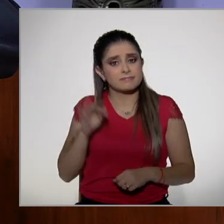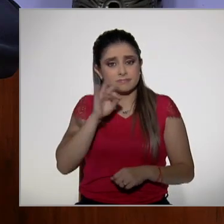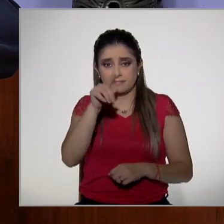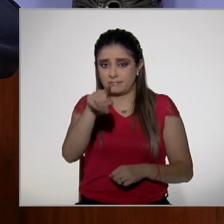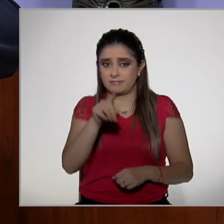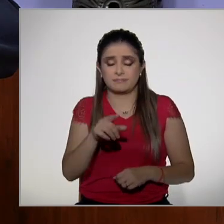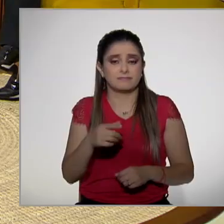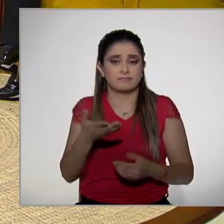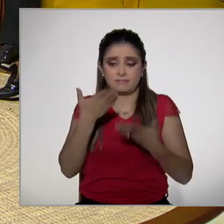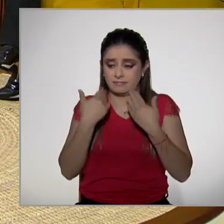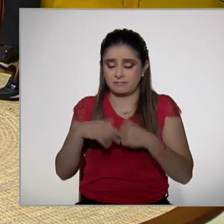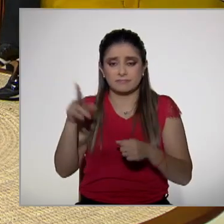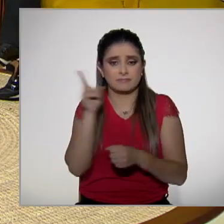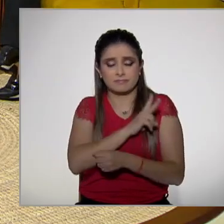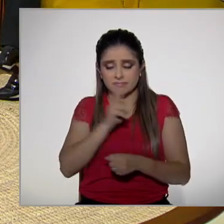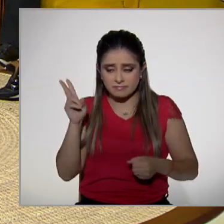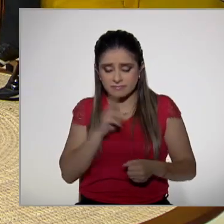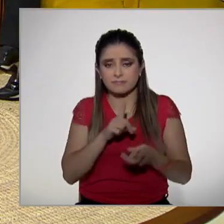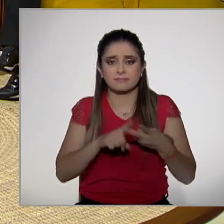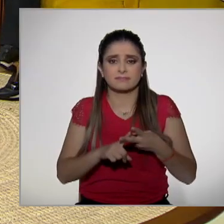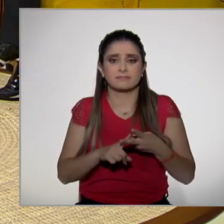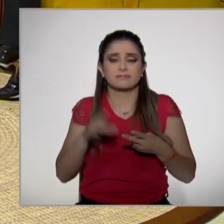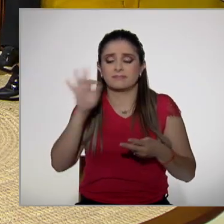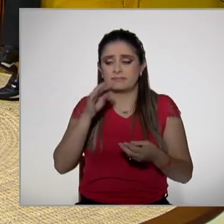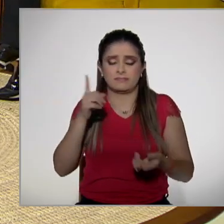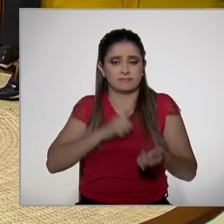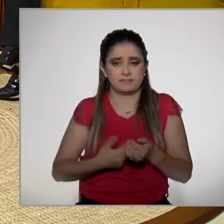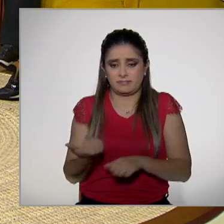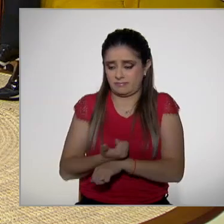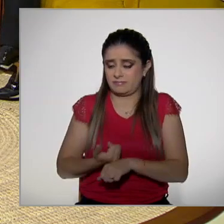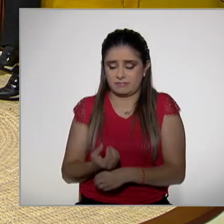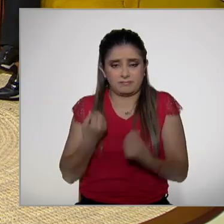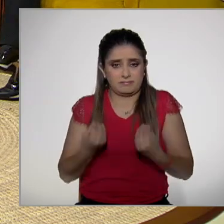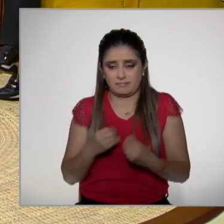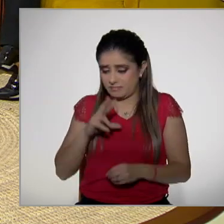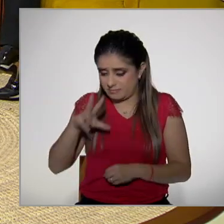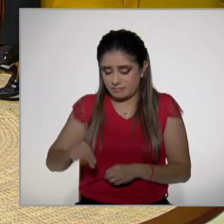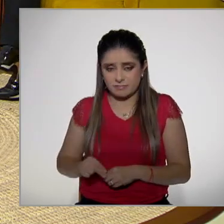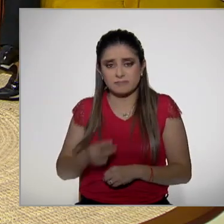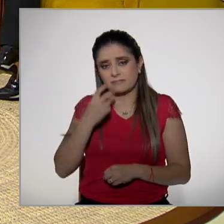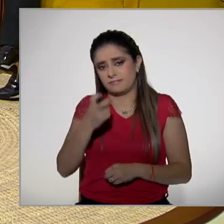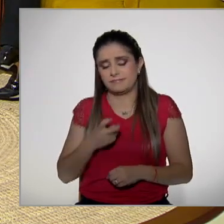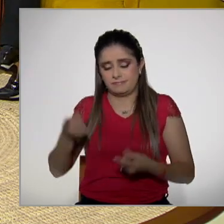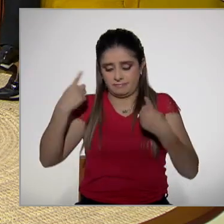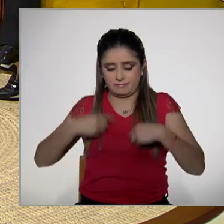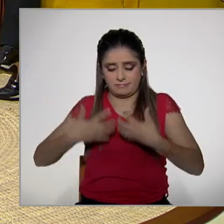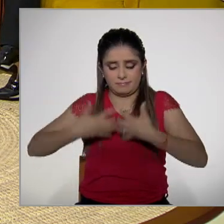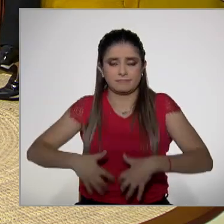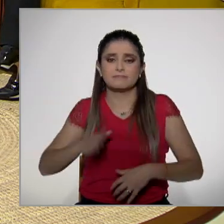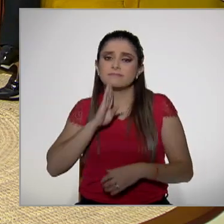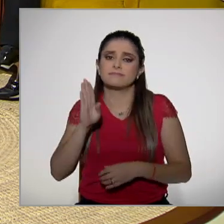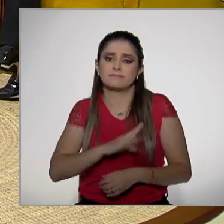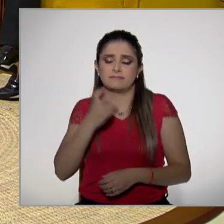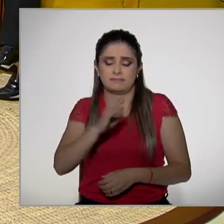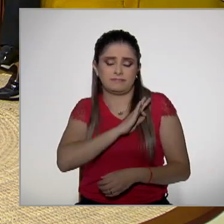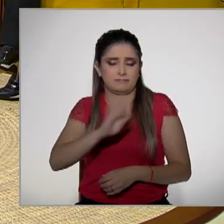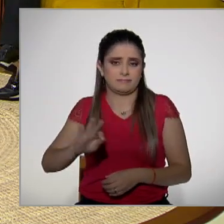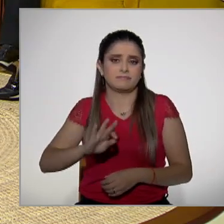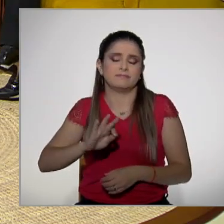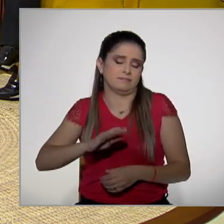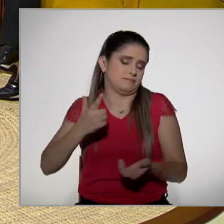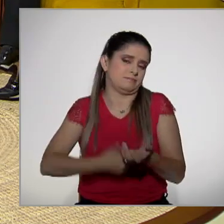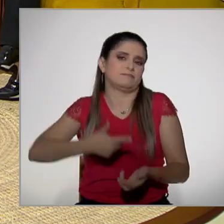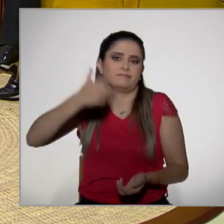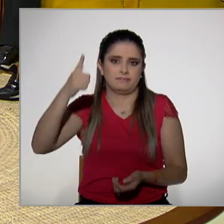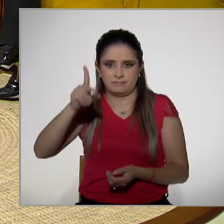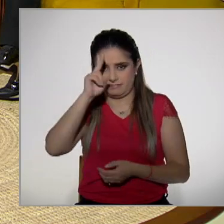aporte de oxígeno suficiente gasolina para tu cuerpo no van a funcionar los órganos entonces puede ser fatal por ejemplo volvemos